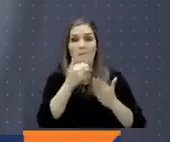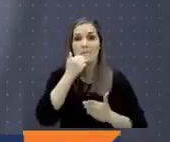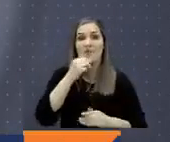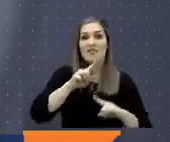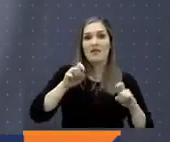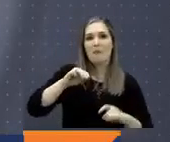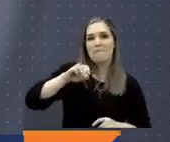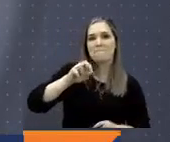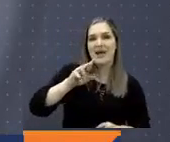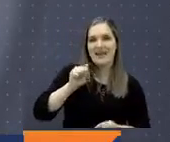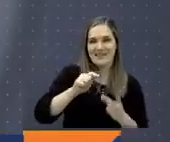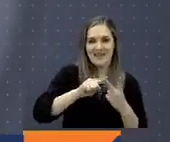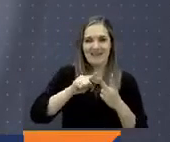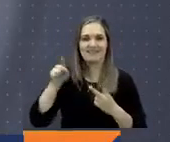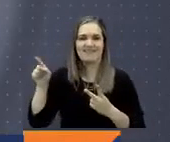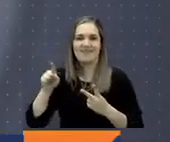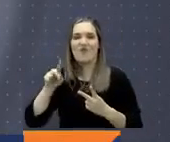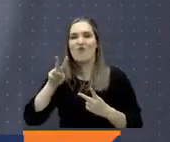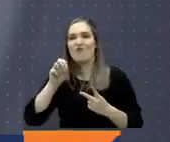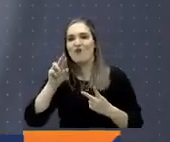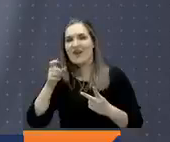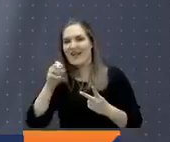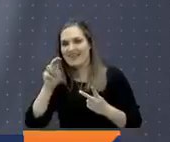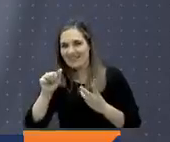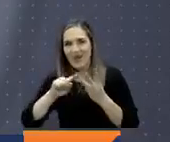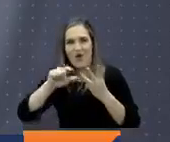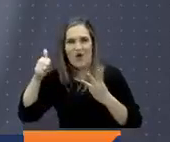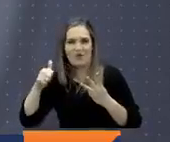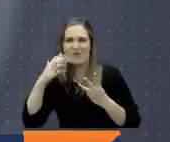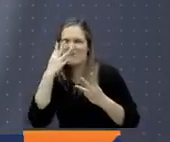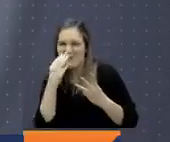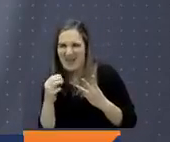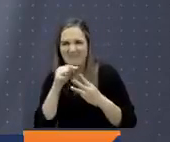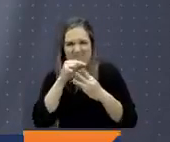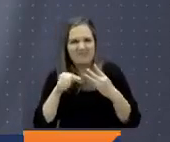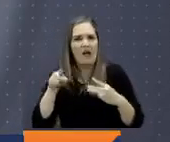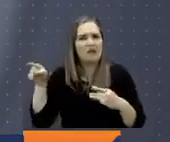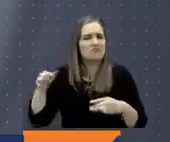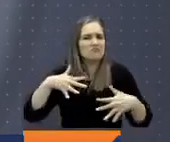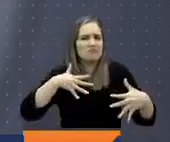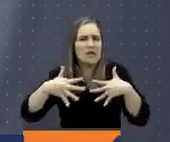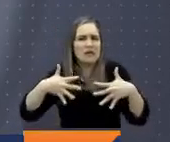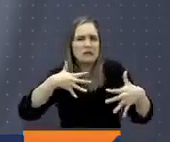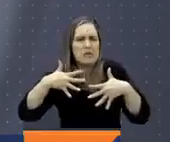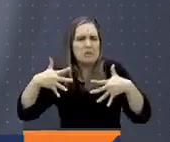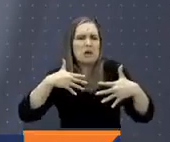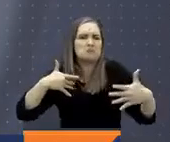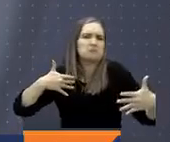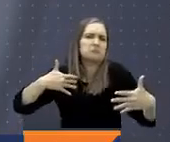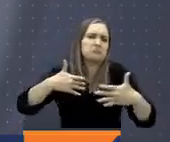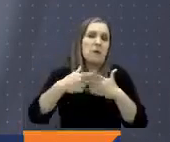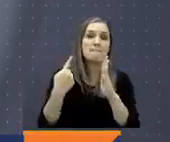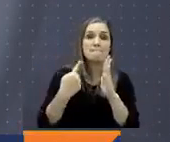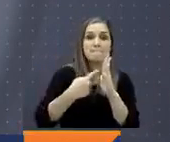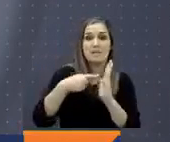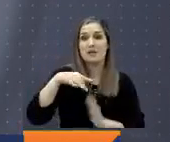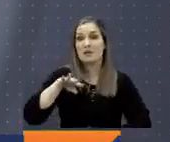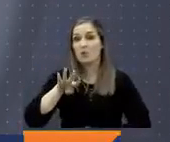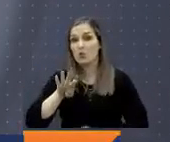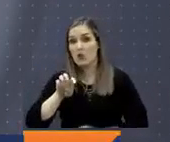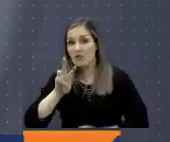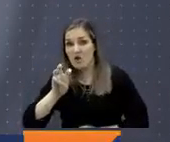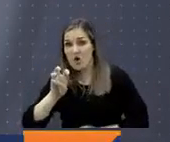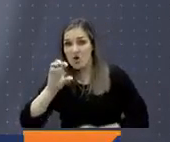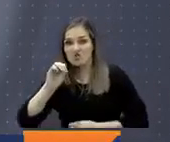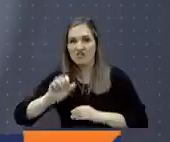La Vorágine y la serie La Mala Hora. En los años 80 dio el salto a la dirección, un rol en el que estuvo al frente